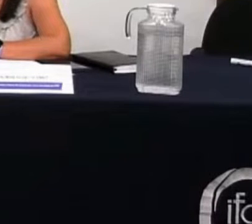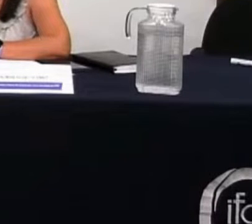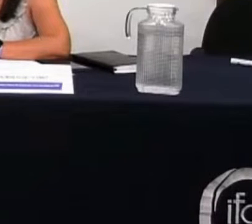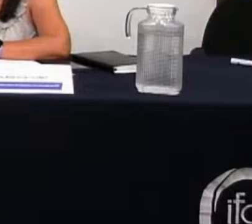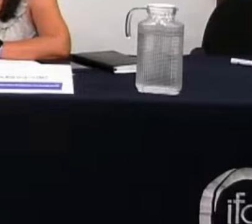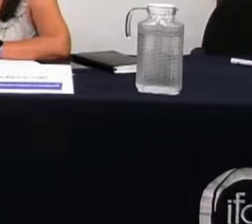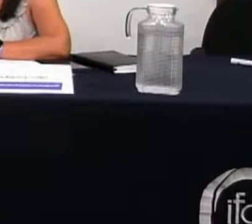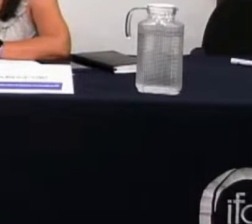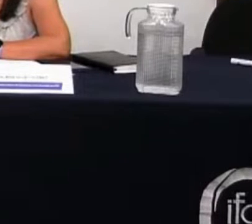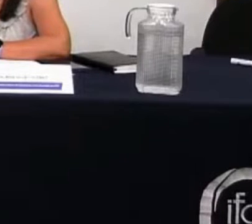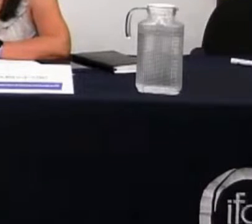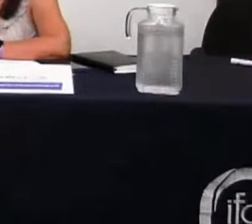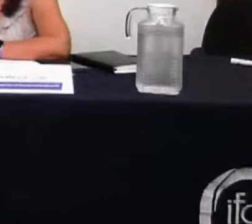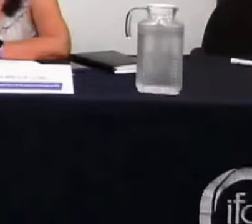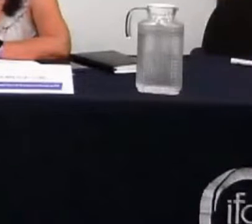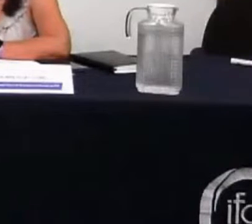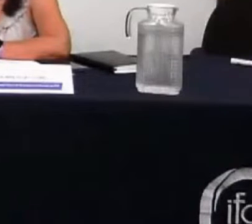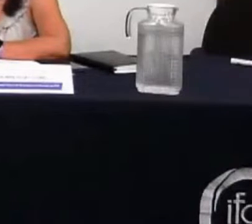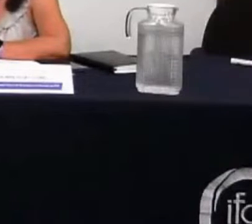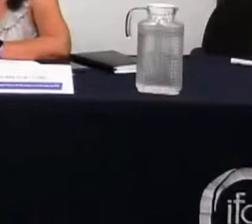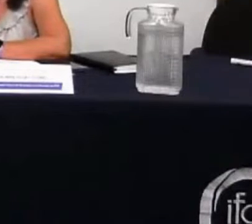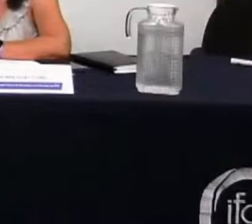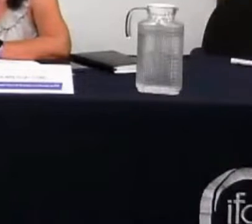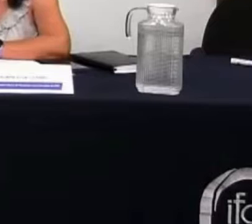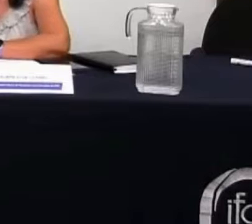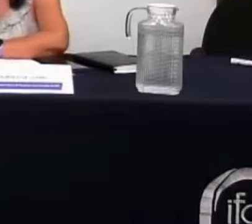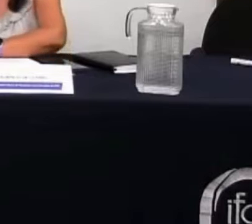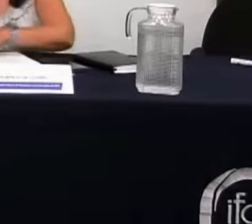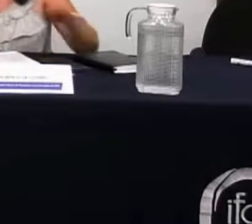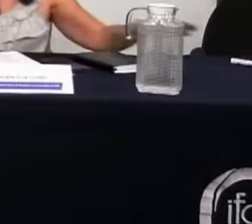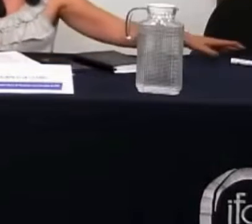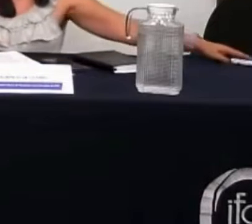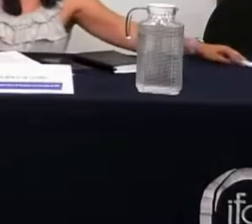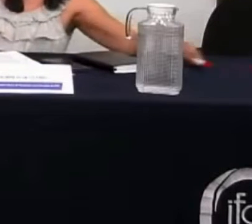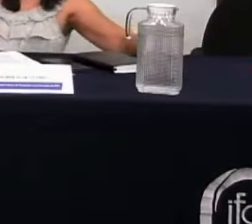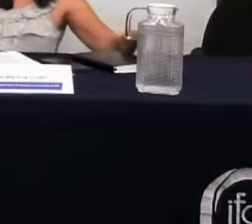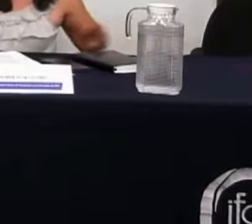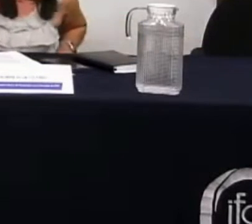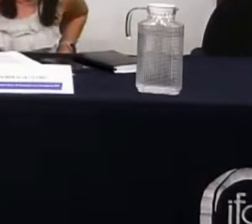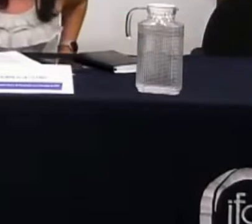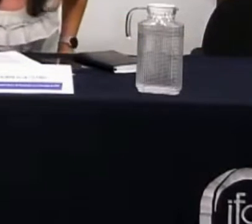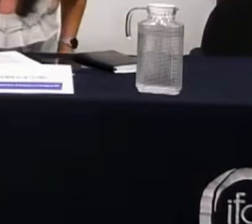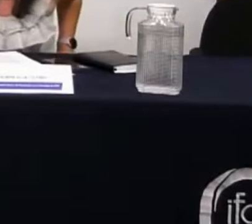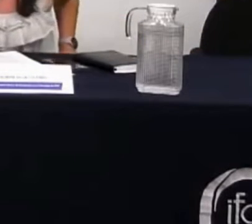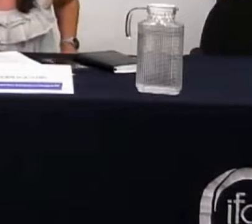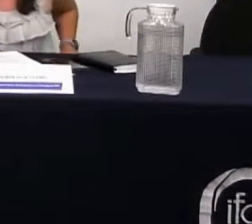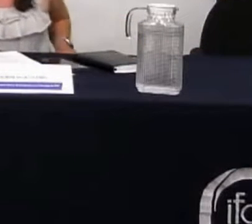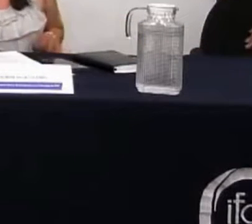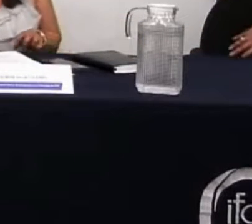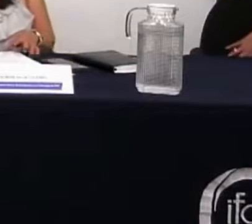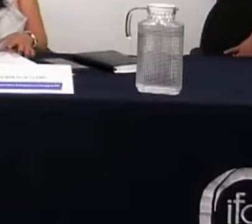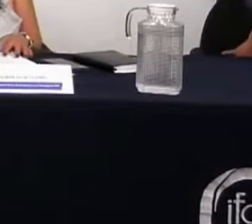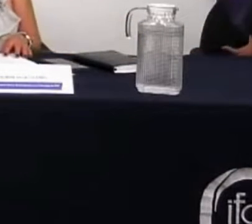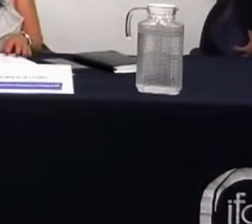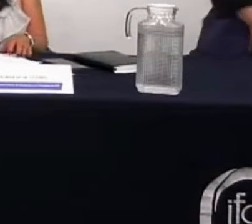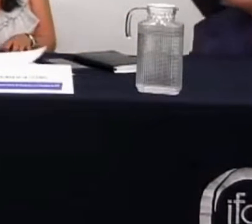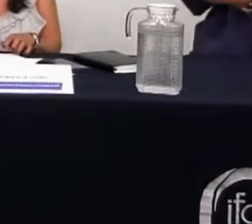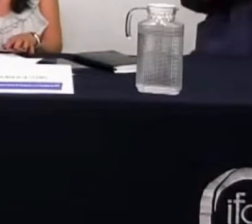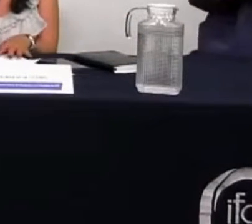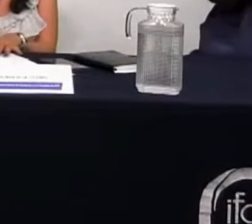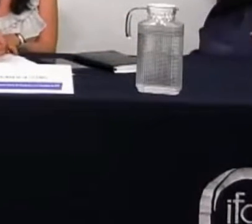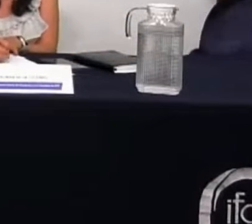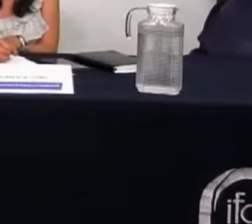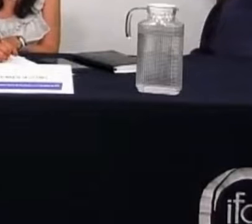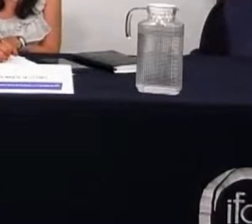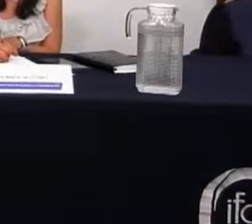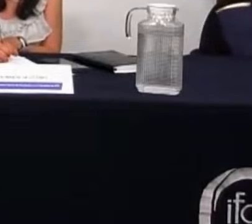H luego se nos preguntaba y Cuál es la diferencia entre bueno entre un protocolo y un cuaderno de